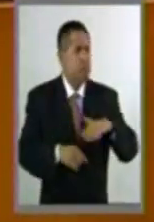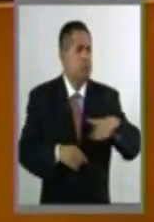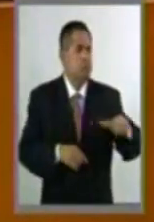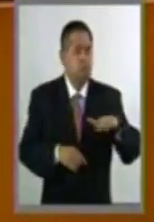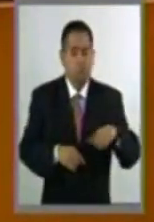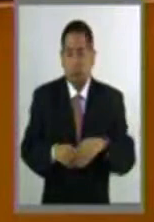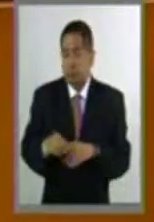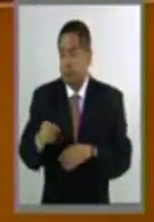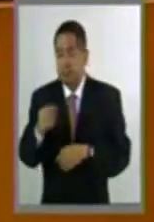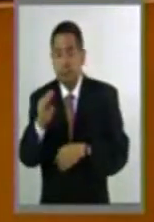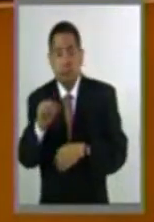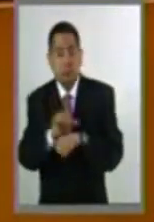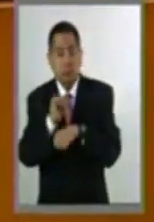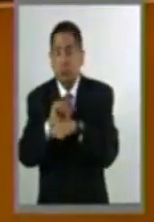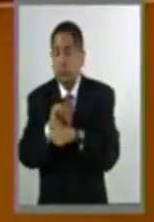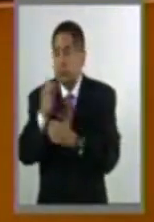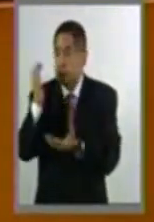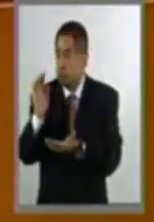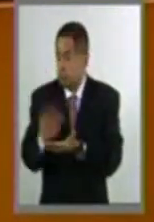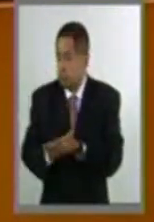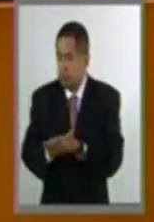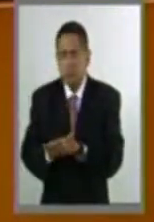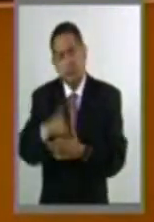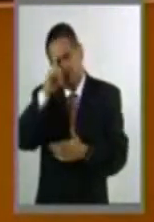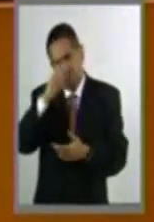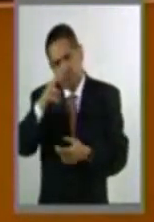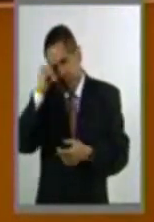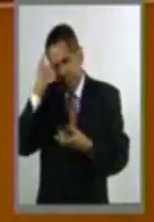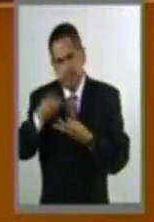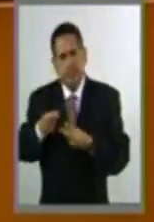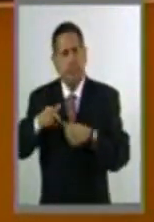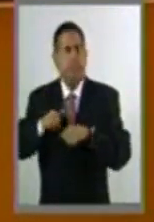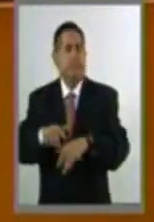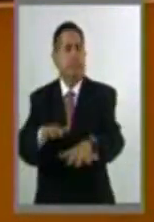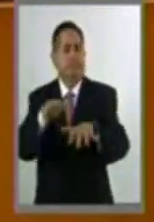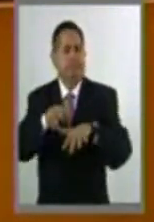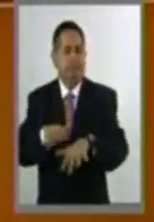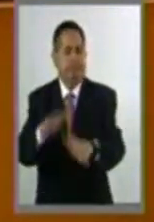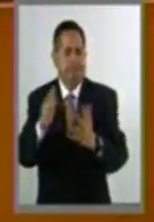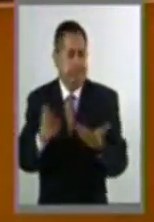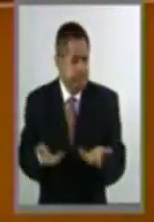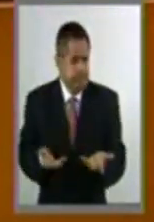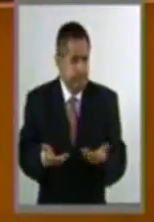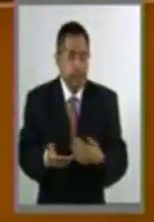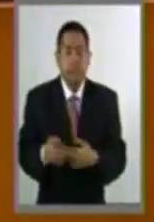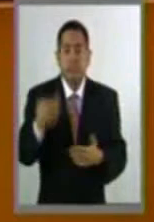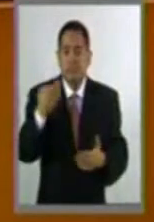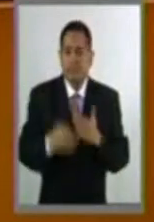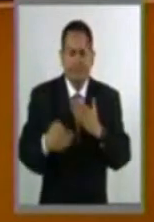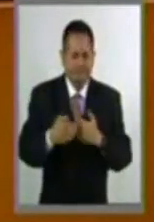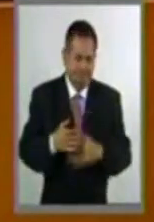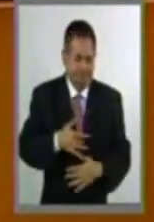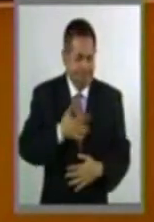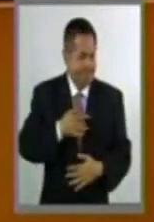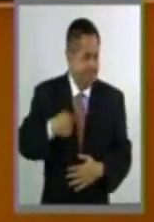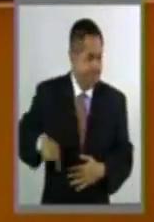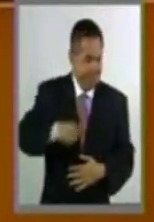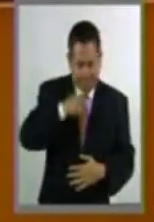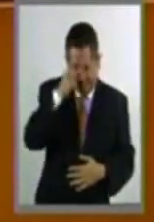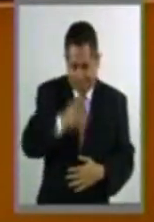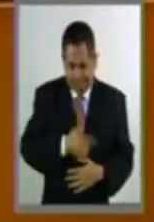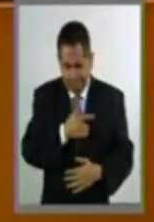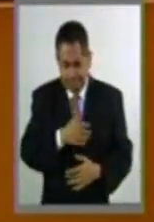a descongestionar nuestras calles. Tenemos que reconocer que los mexicanos carecemos de estímulos para que el transporte público